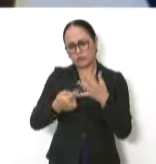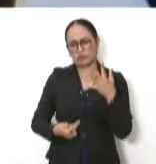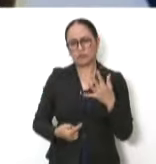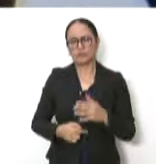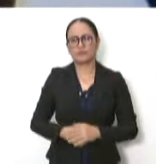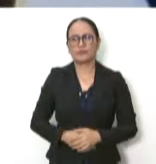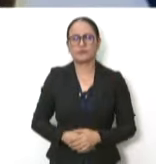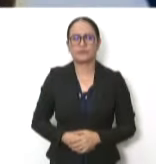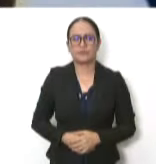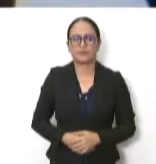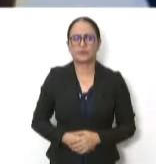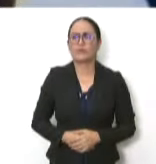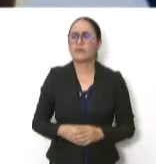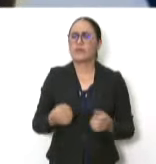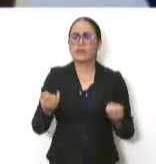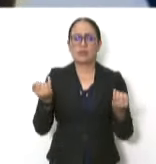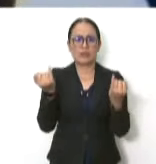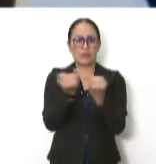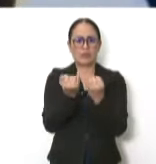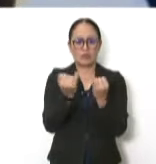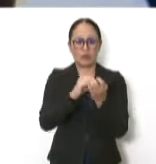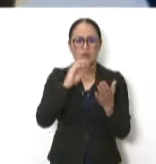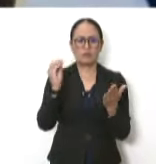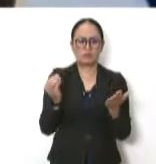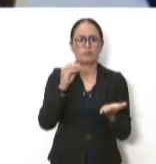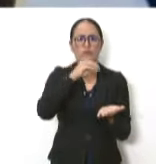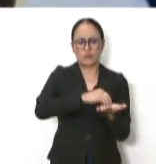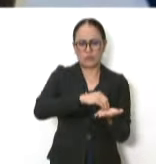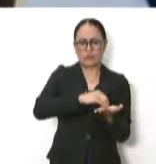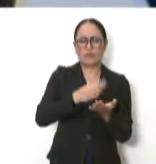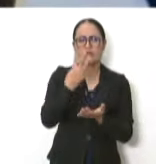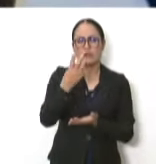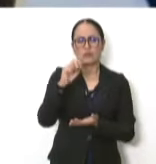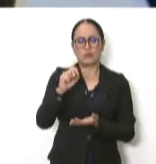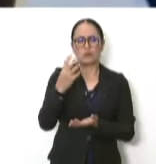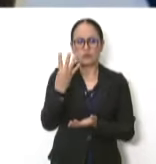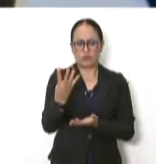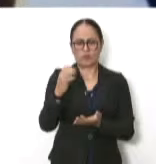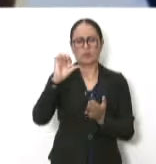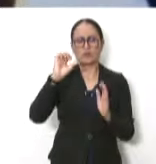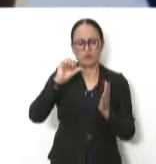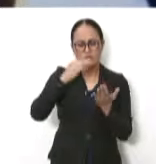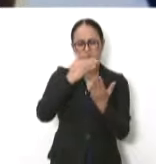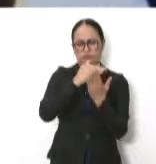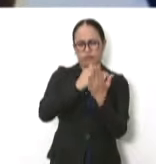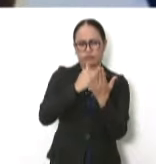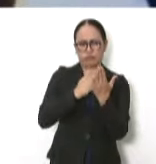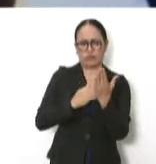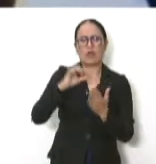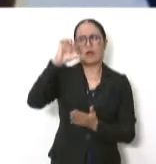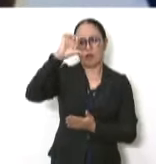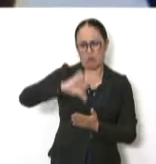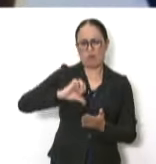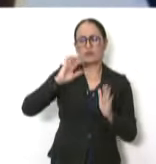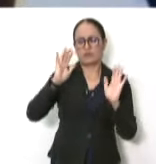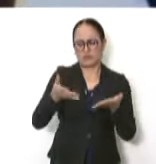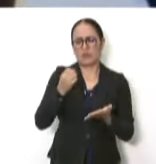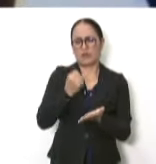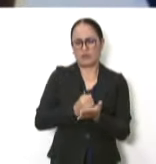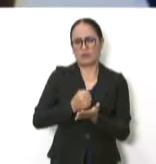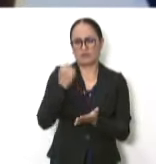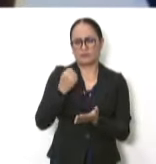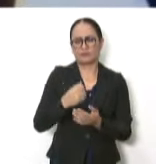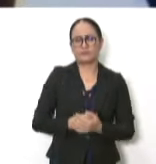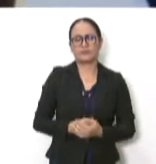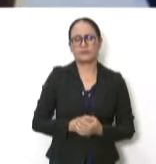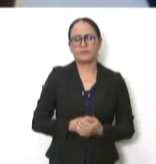propuestos, mismos que se relacionan en el anexo del numeral 3.4 del orden del día aprobado para esta sesión,